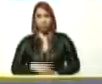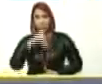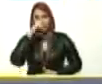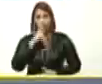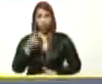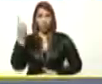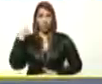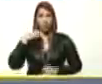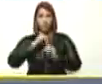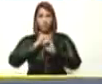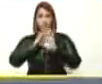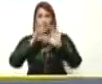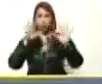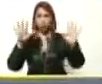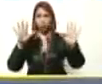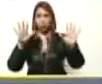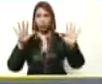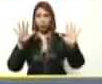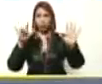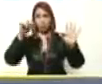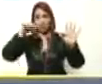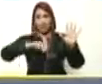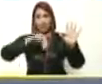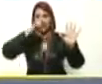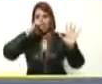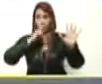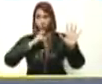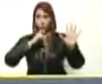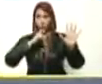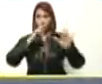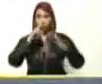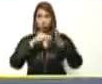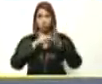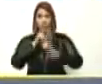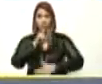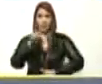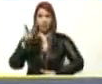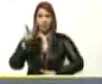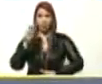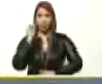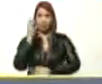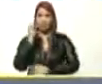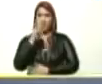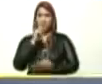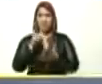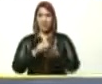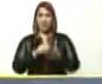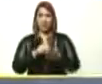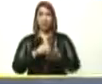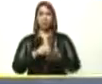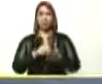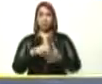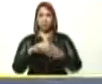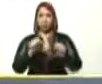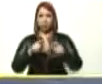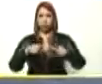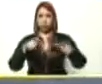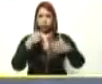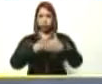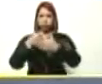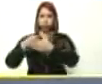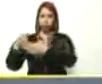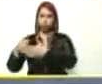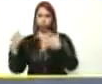pasado brilló este año 2022 la asamblea nacional ocupe el espacio de las luchas